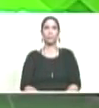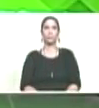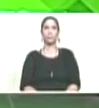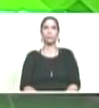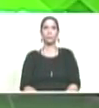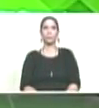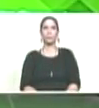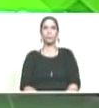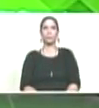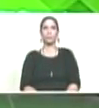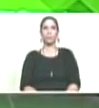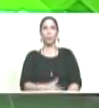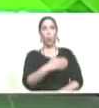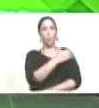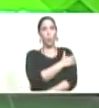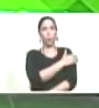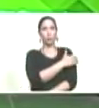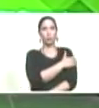que la derecha